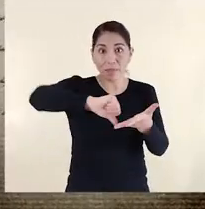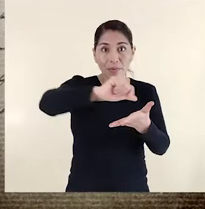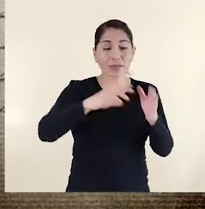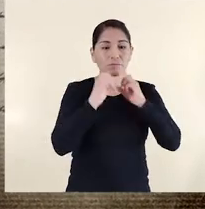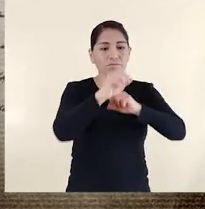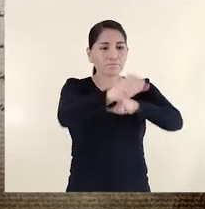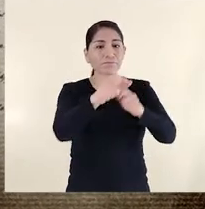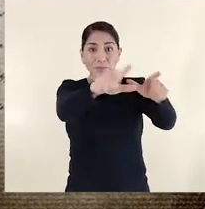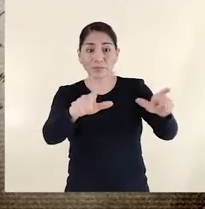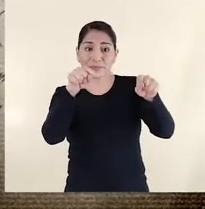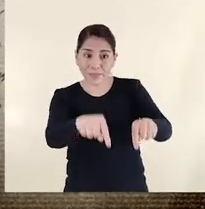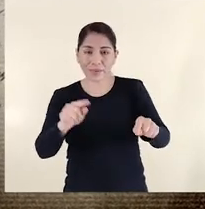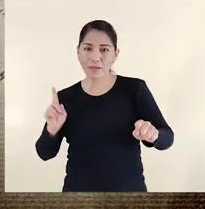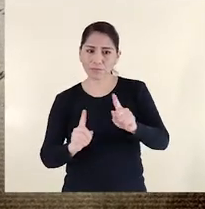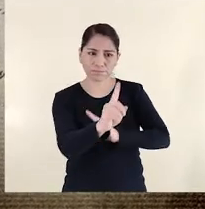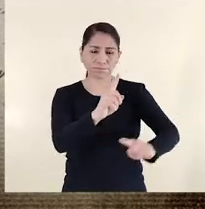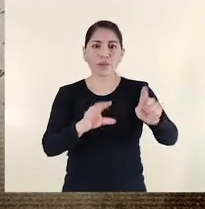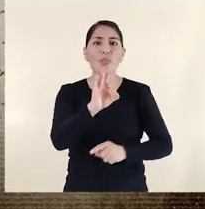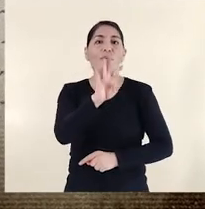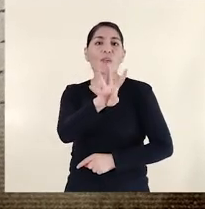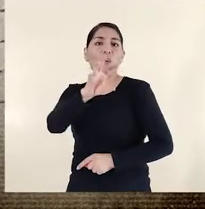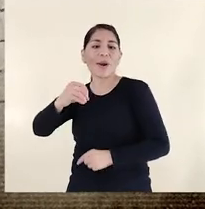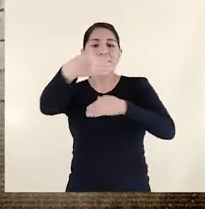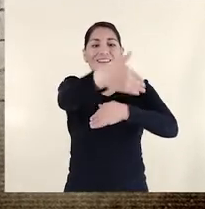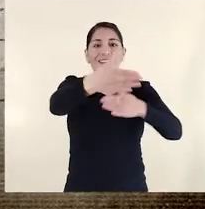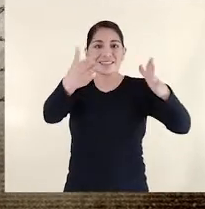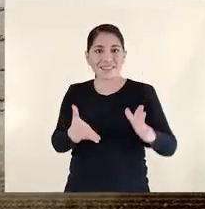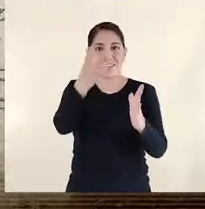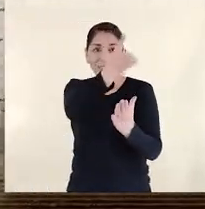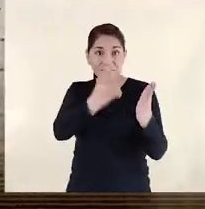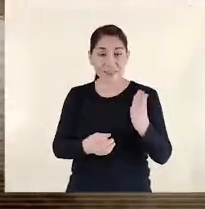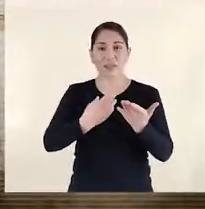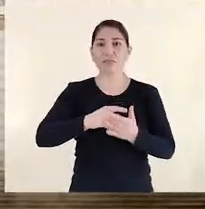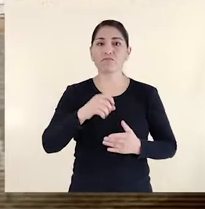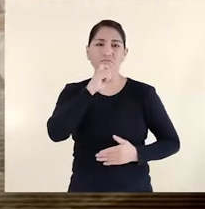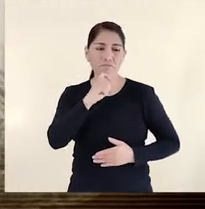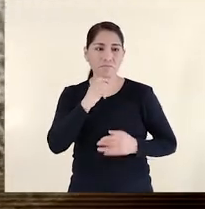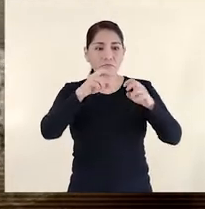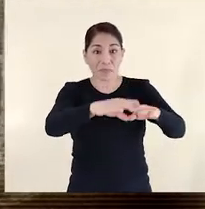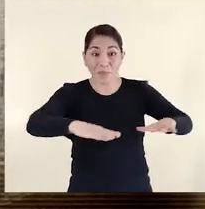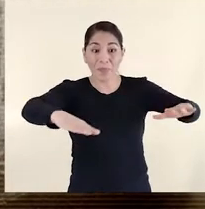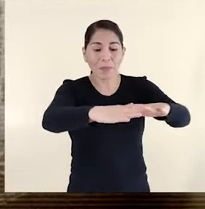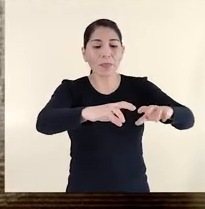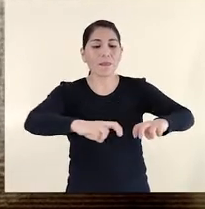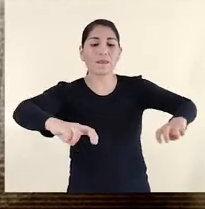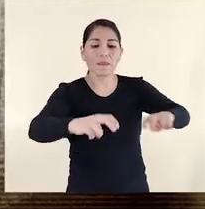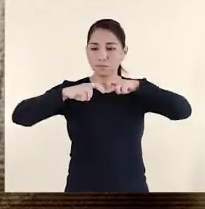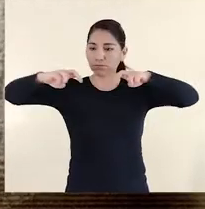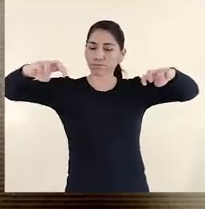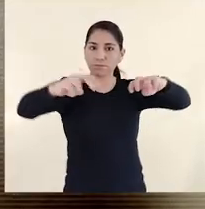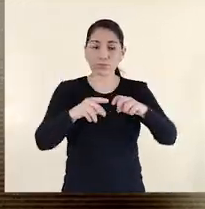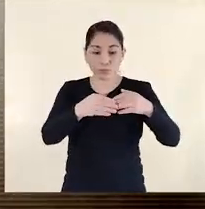era conocida, albergaba 940 espectadores en una sala de diseño clásico en herradura con palcos, mezanine